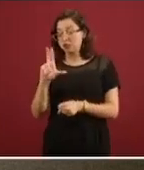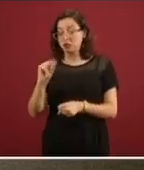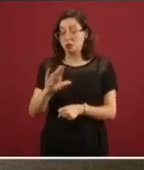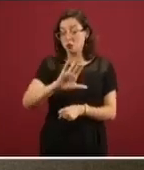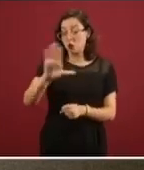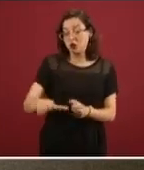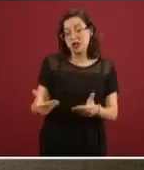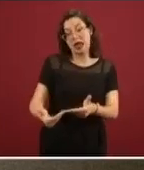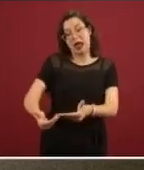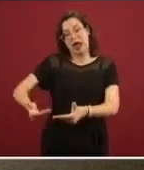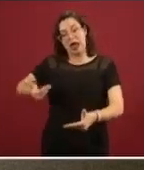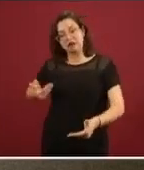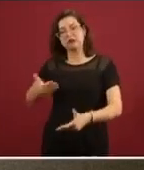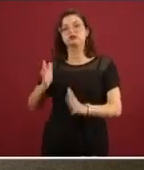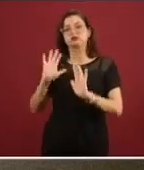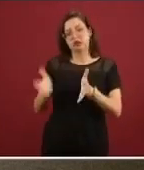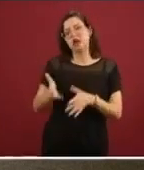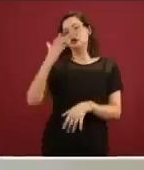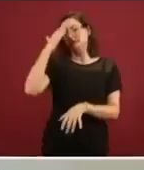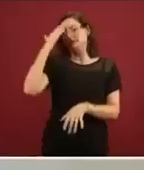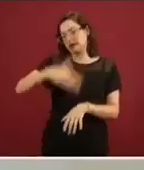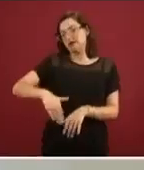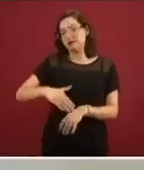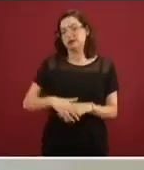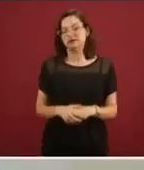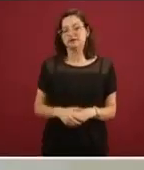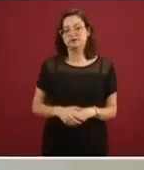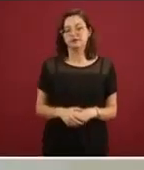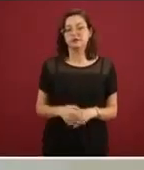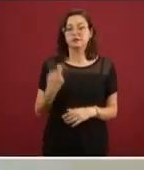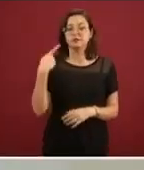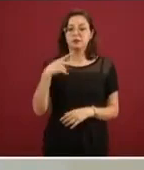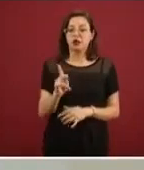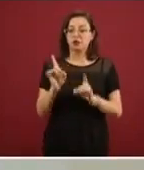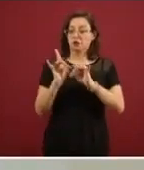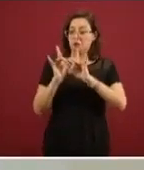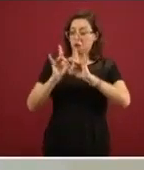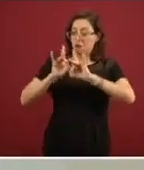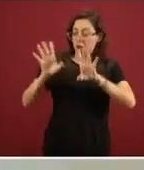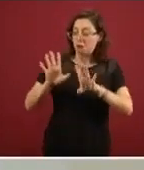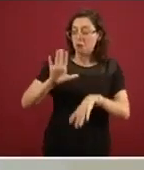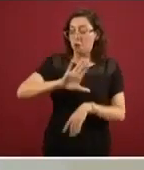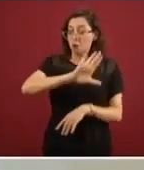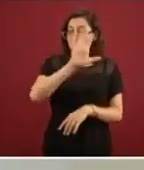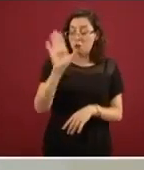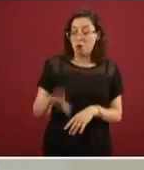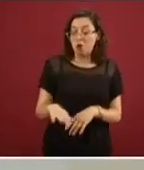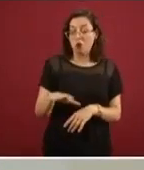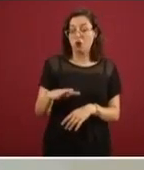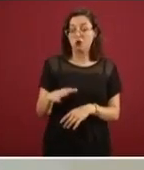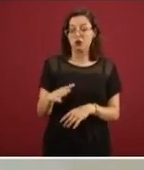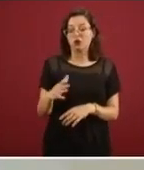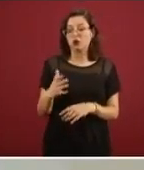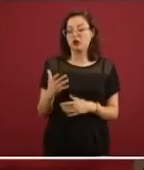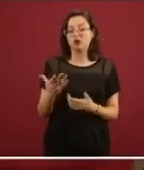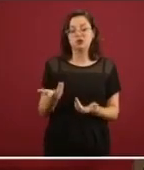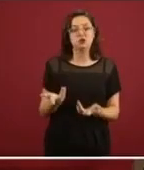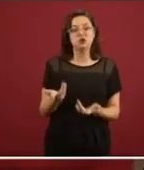que la persona fallece. En el momento en que fallece ya se tiene el resultado. Si la defunción se acercó en un momento determinado